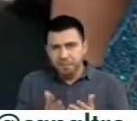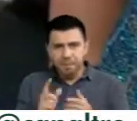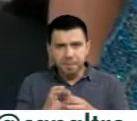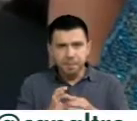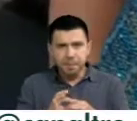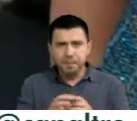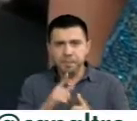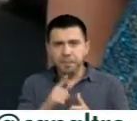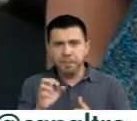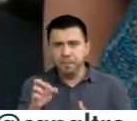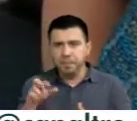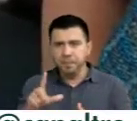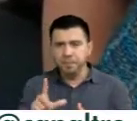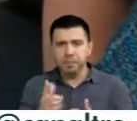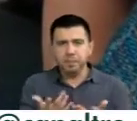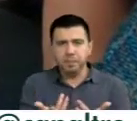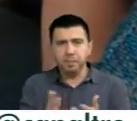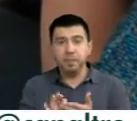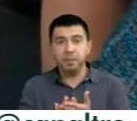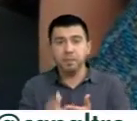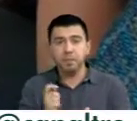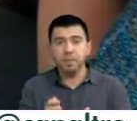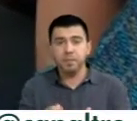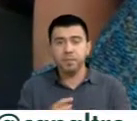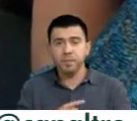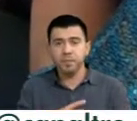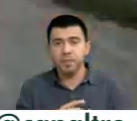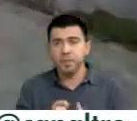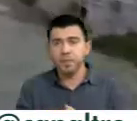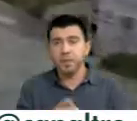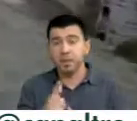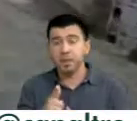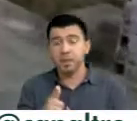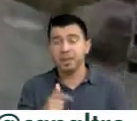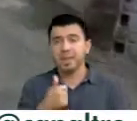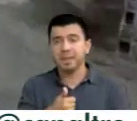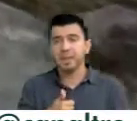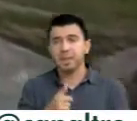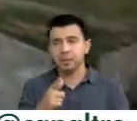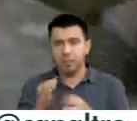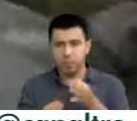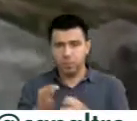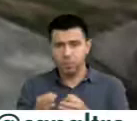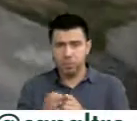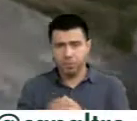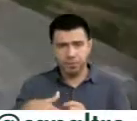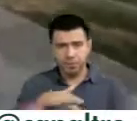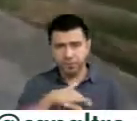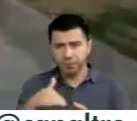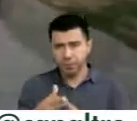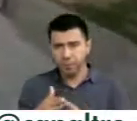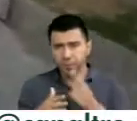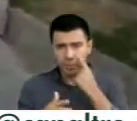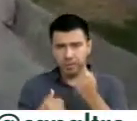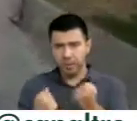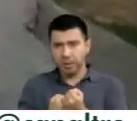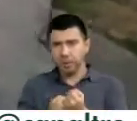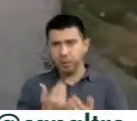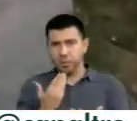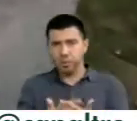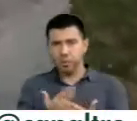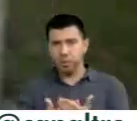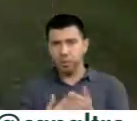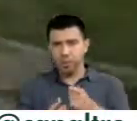con el EPL. Un fiscal delegado ante el Tribunal de la Dirección Nacional de Análisis y Contextos logró reforzar las pruebas